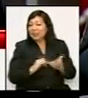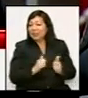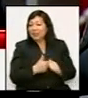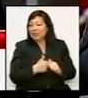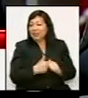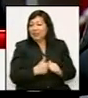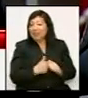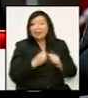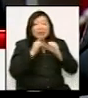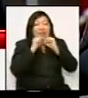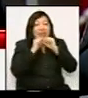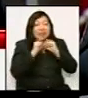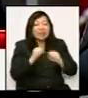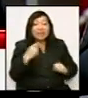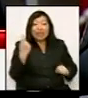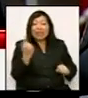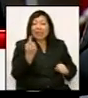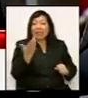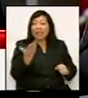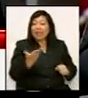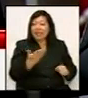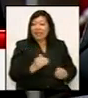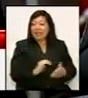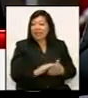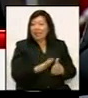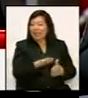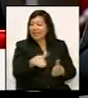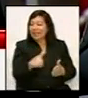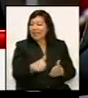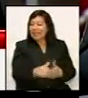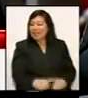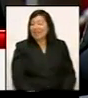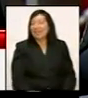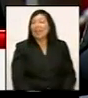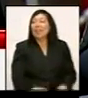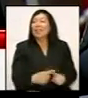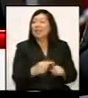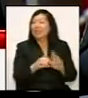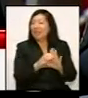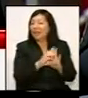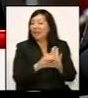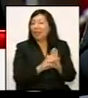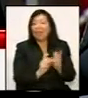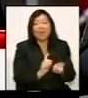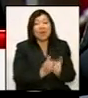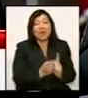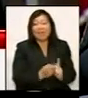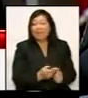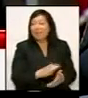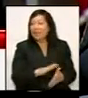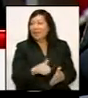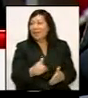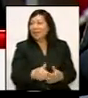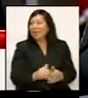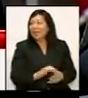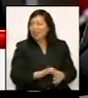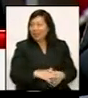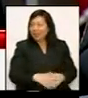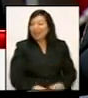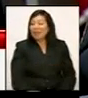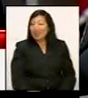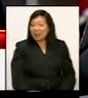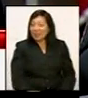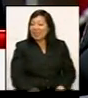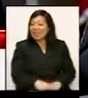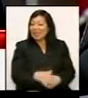por la Secretaría General porque así se permite en el Tribunal Constitucional, toda vez que no cambia el sentido del fallo. Segundo,